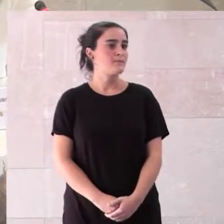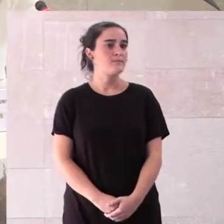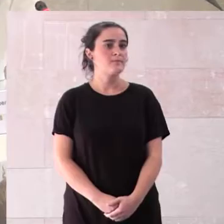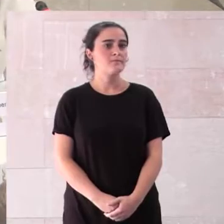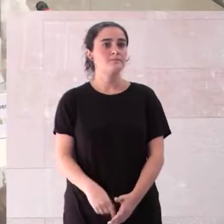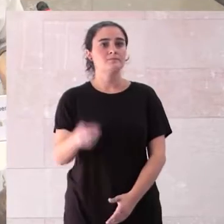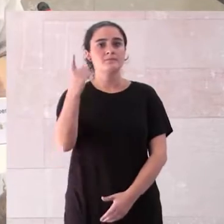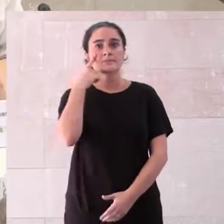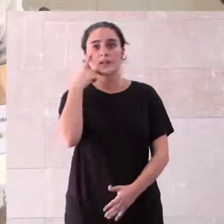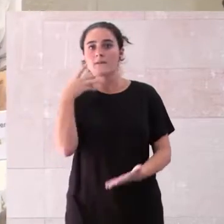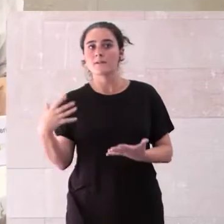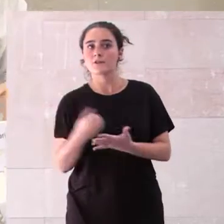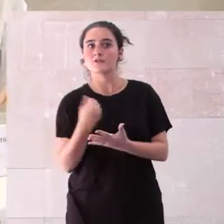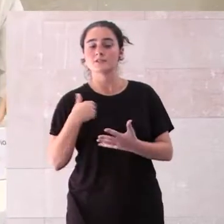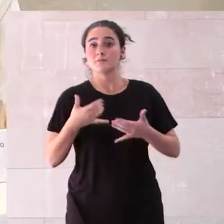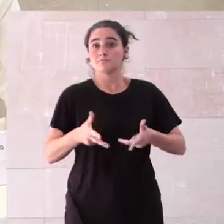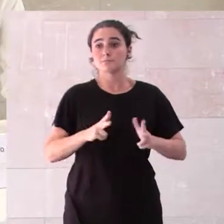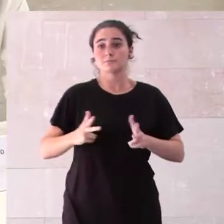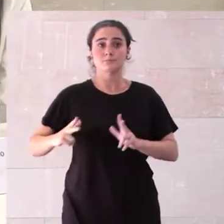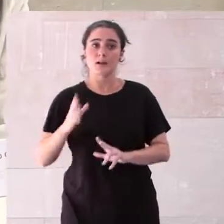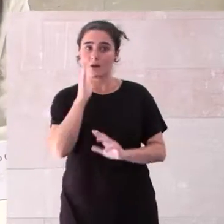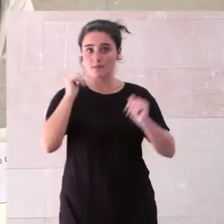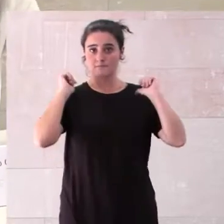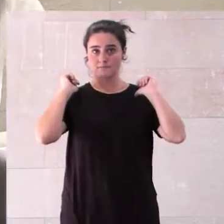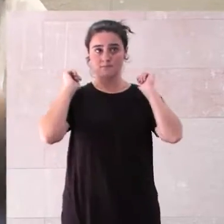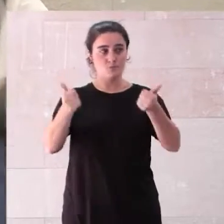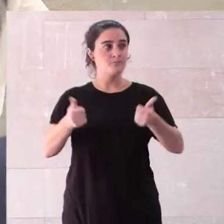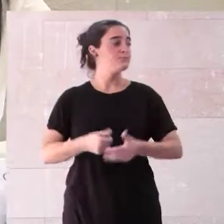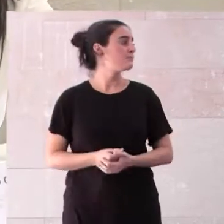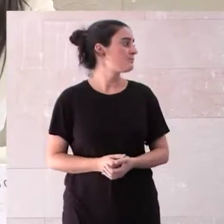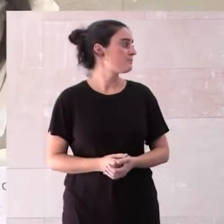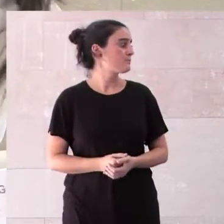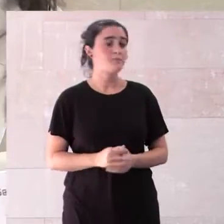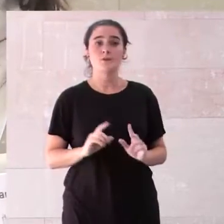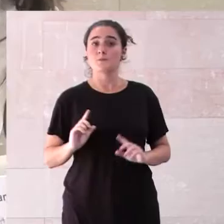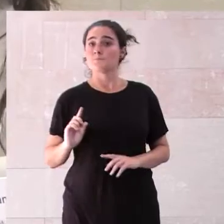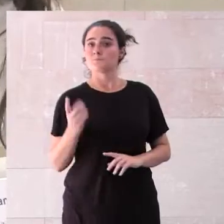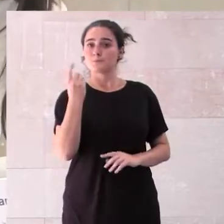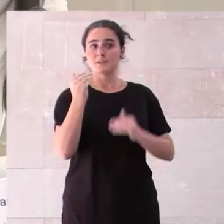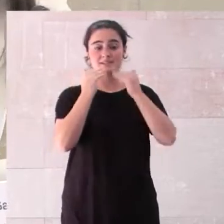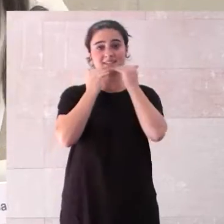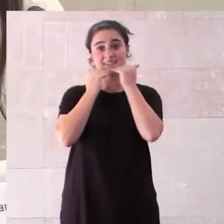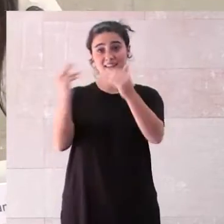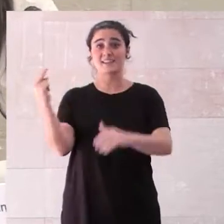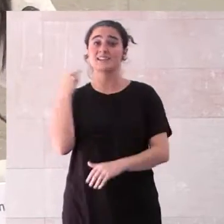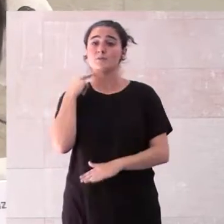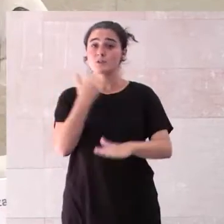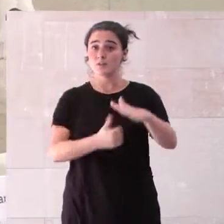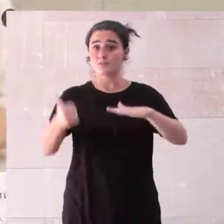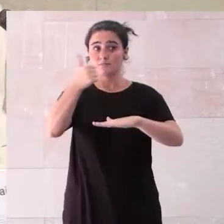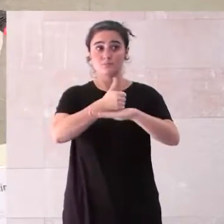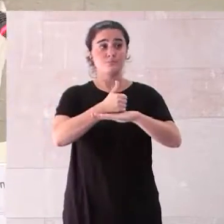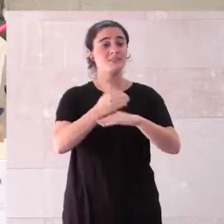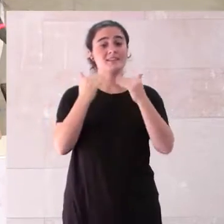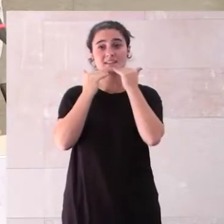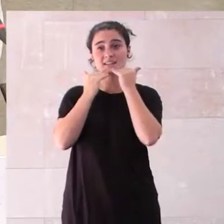ia denok leku hartuta daukagunez, hasiera emango diogu gaurko ekitaldiari. Bueno, lehenik eta behin eskerrik asko diputatu nagusi jauna, eskerrik asko